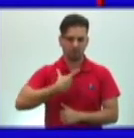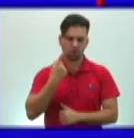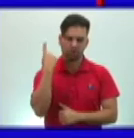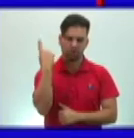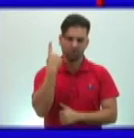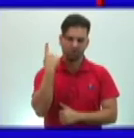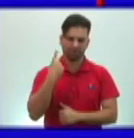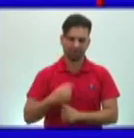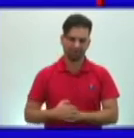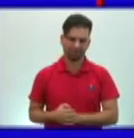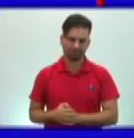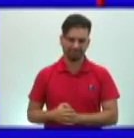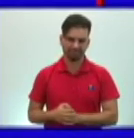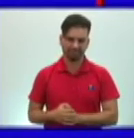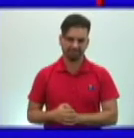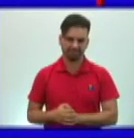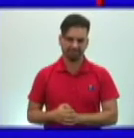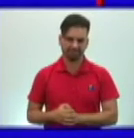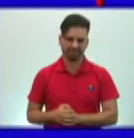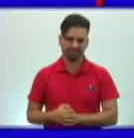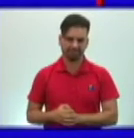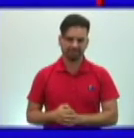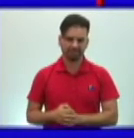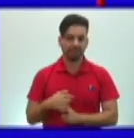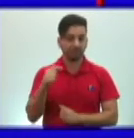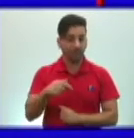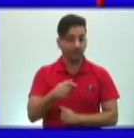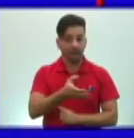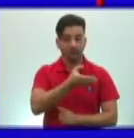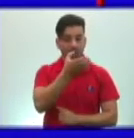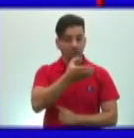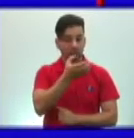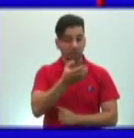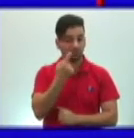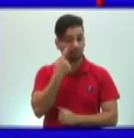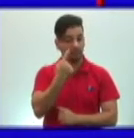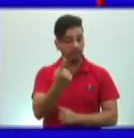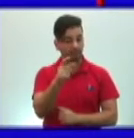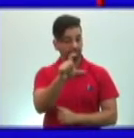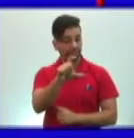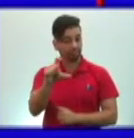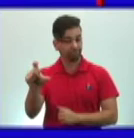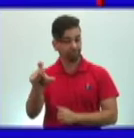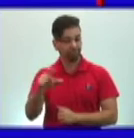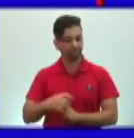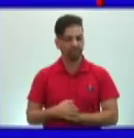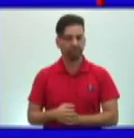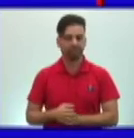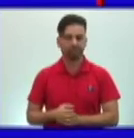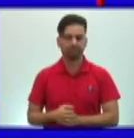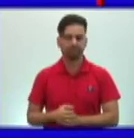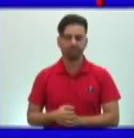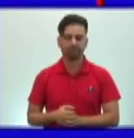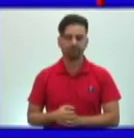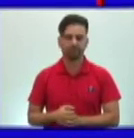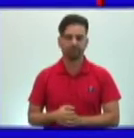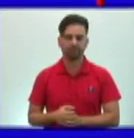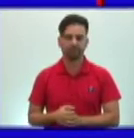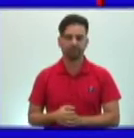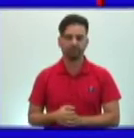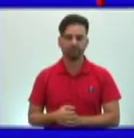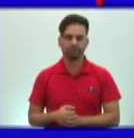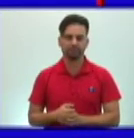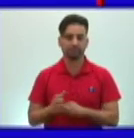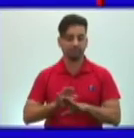han desarrollado el tratamiento conceptual, tal como se expresa en pantalla, de algunos términos legados por el pensamiento universal. Ya